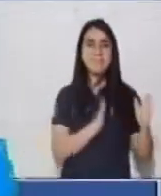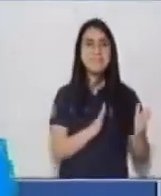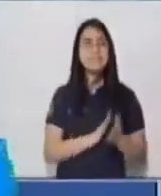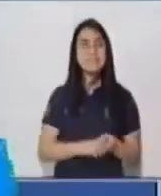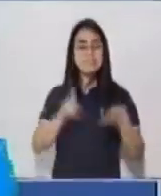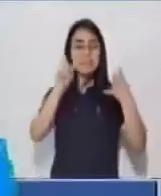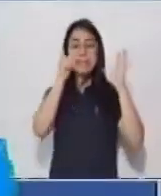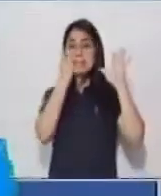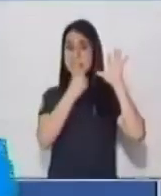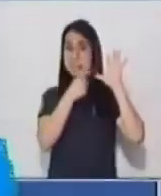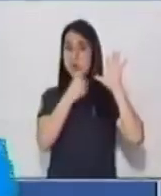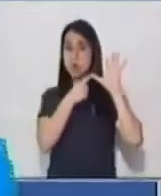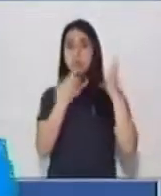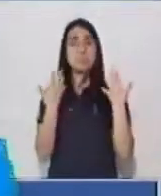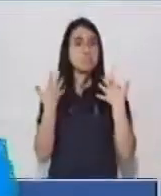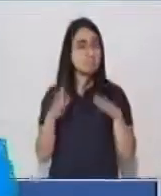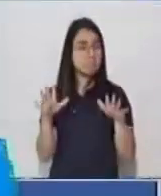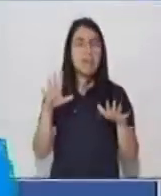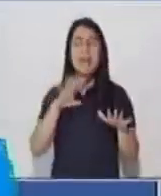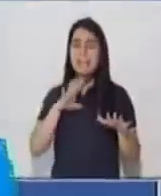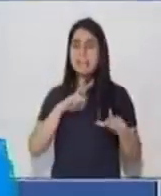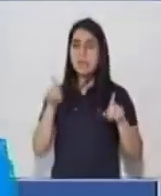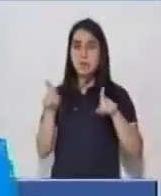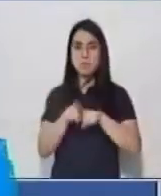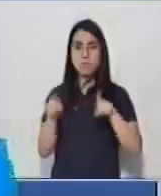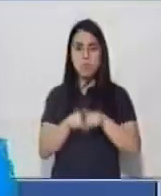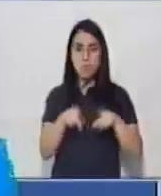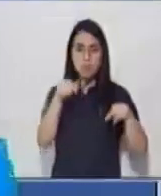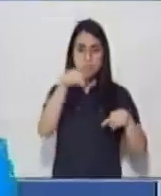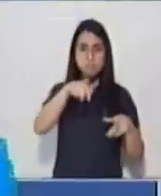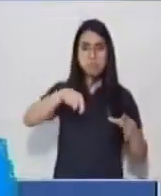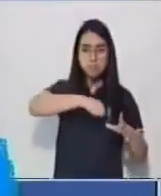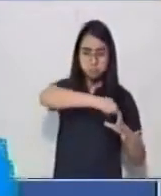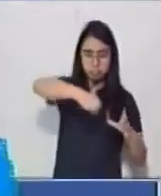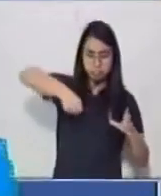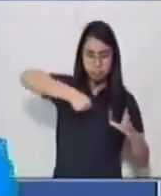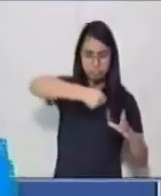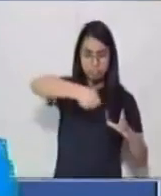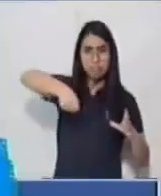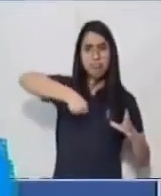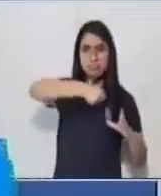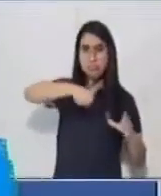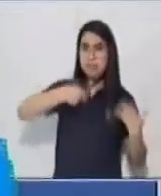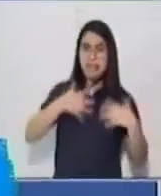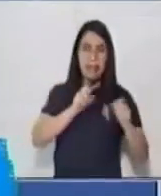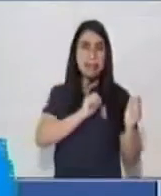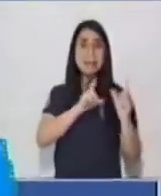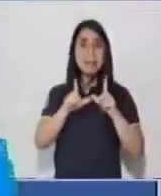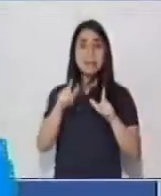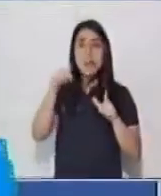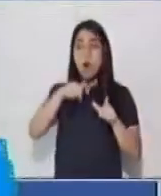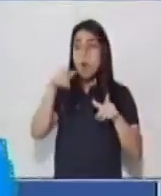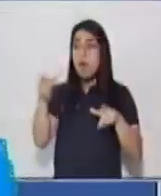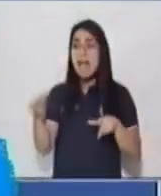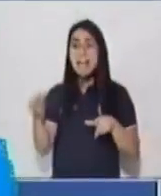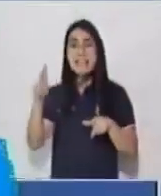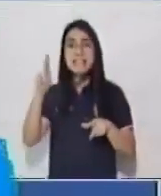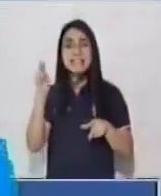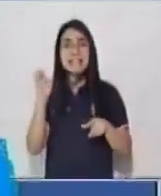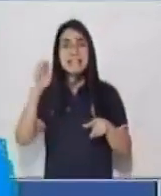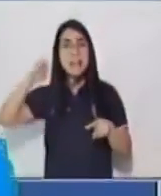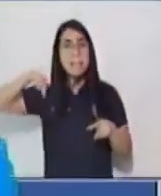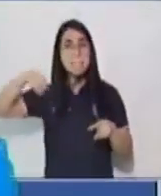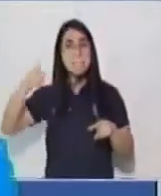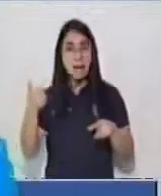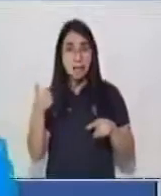Ya que las claras ya están duras, vamos a ir agregando las yemas una por una. ¿Qué